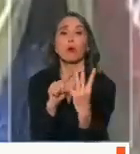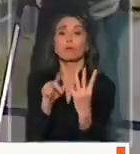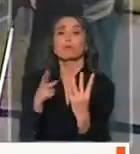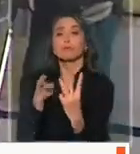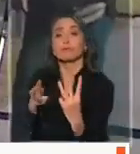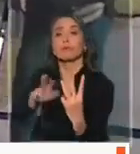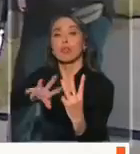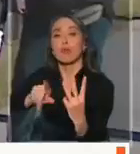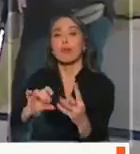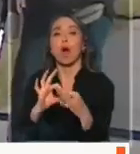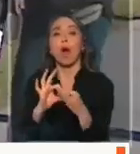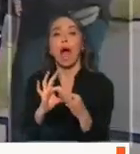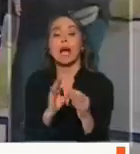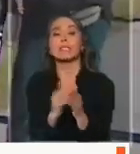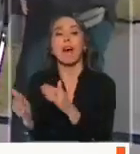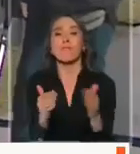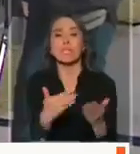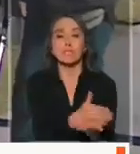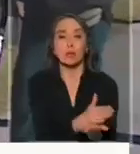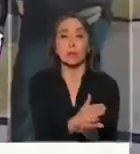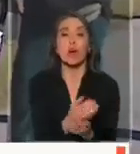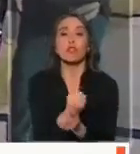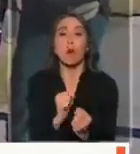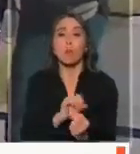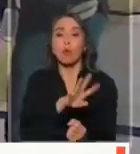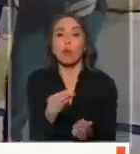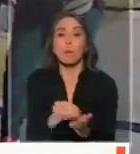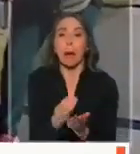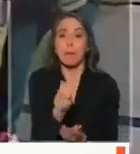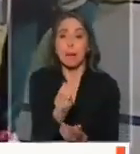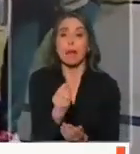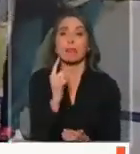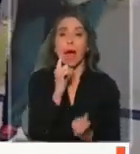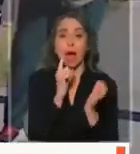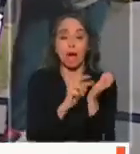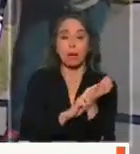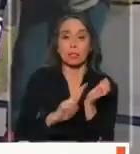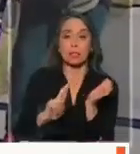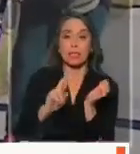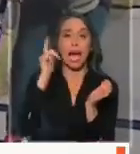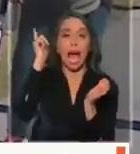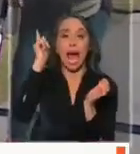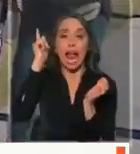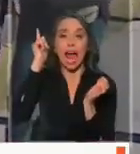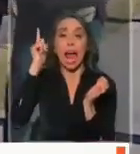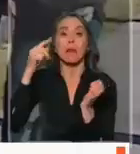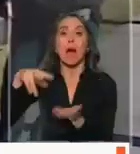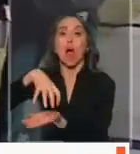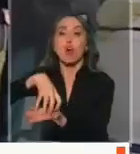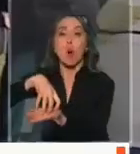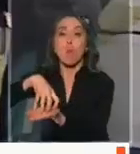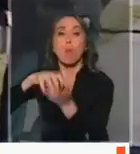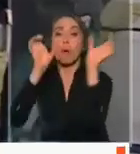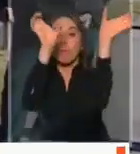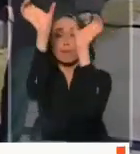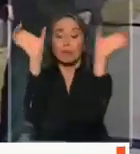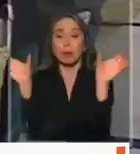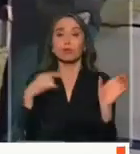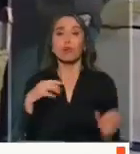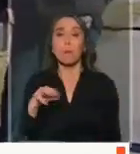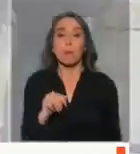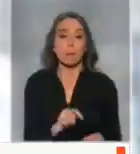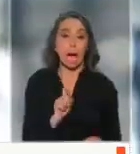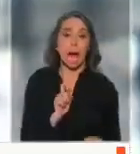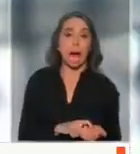vecinos. Tampoco lo lograron mucho porque nosotros tenemos un sistema de alarmas comunitarias y mi mamá logró activar